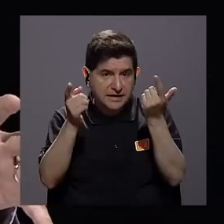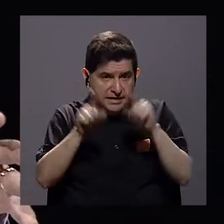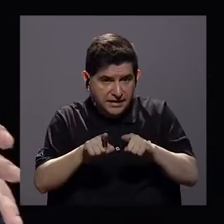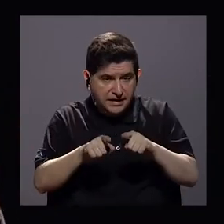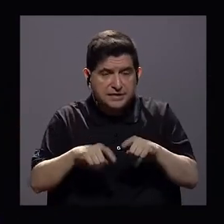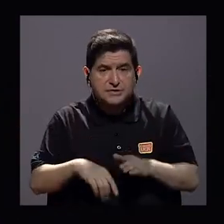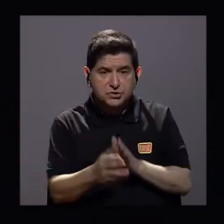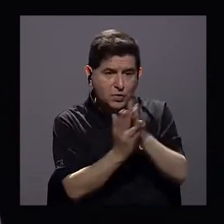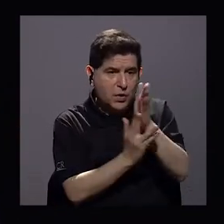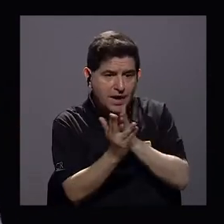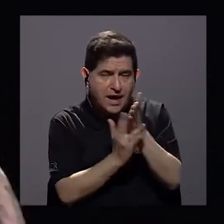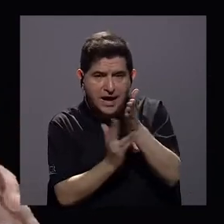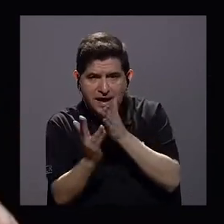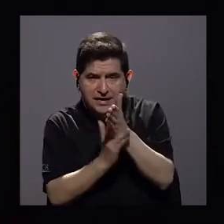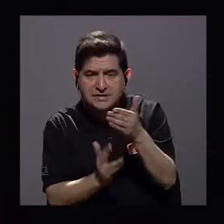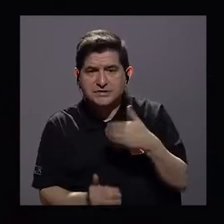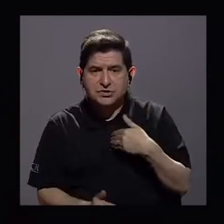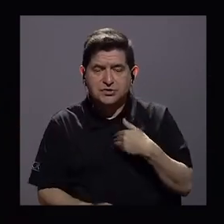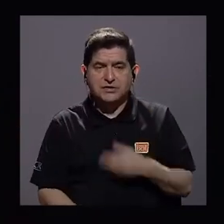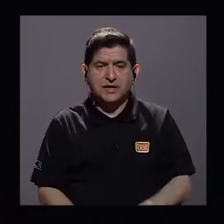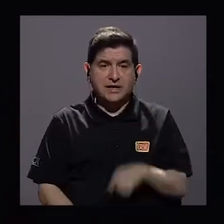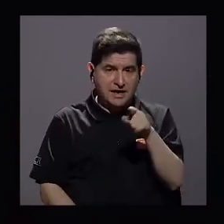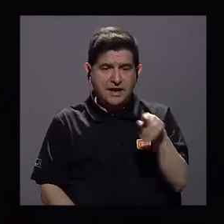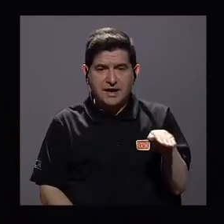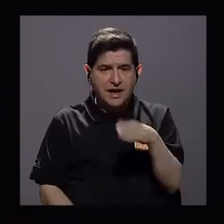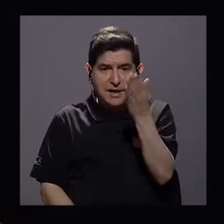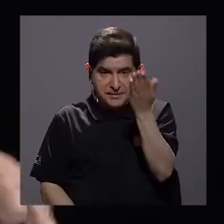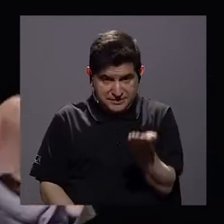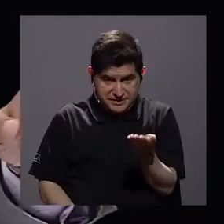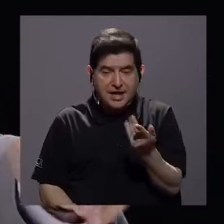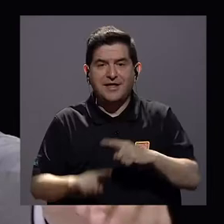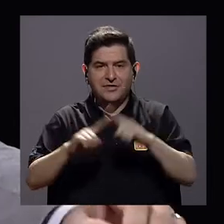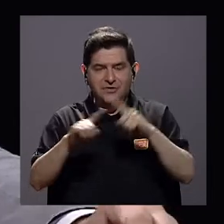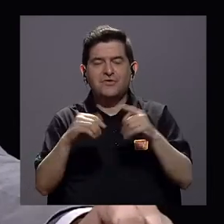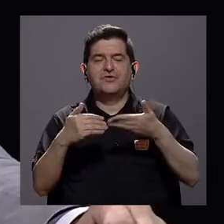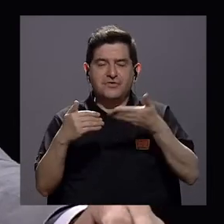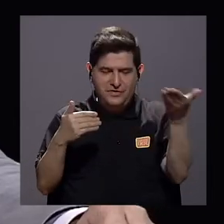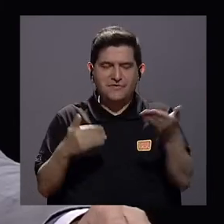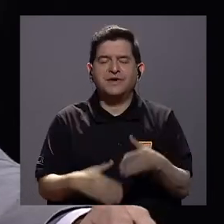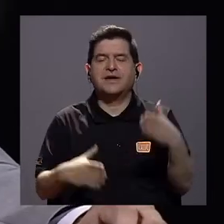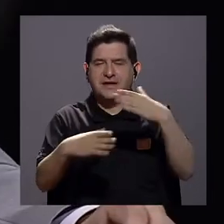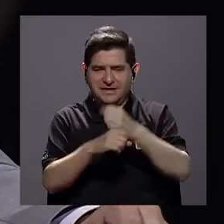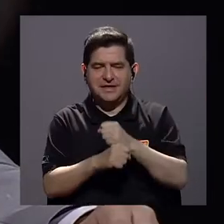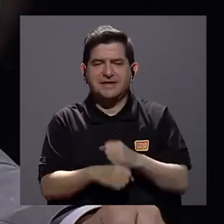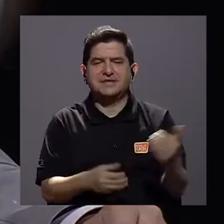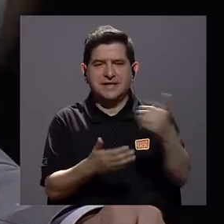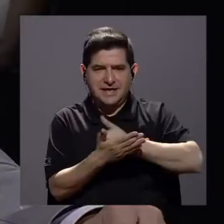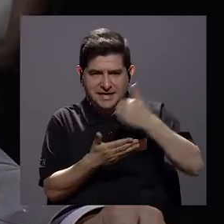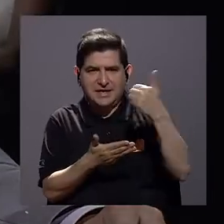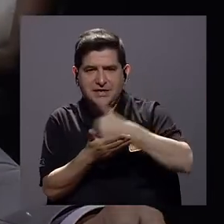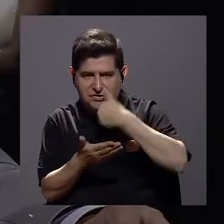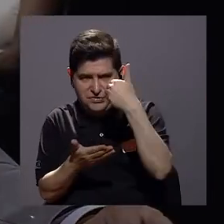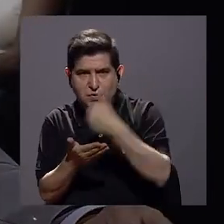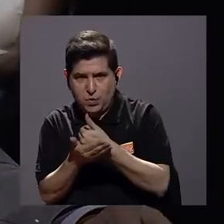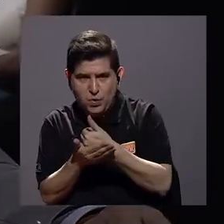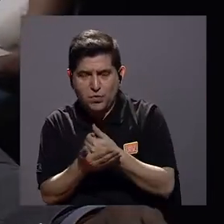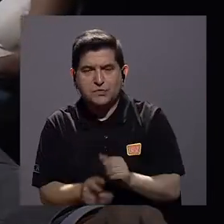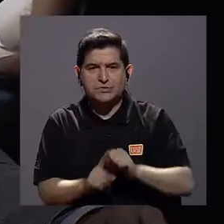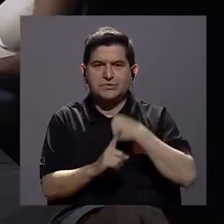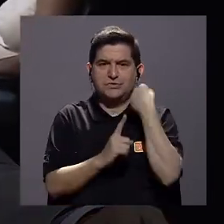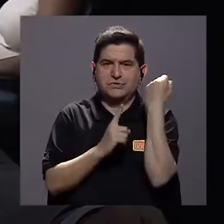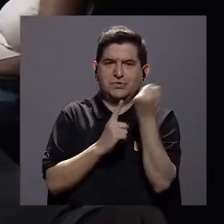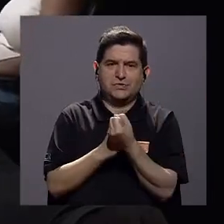de acceso que podríamos tener al pescado. Así es, hay diferentes factores que están haciendo que este recurso esté